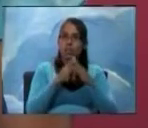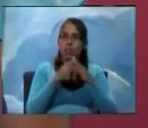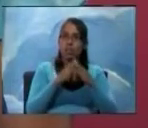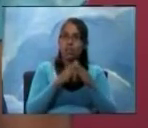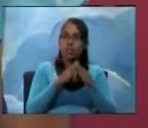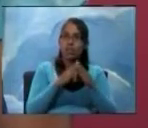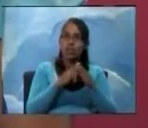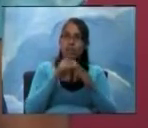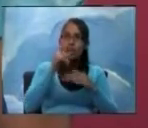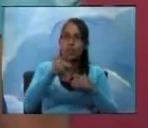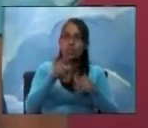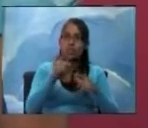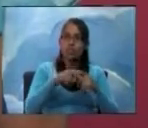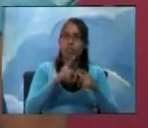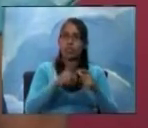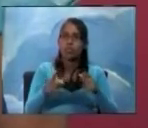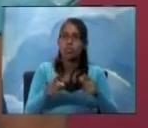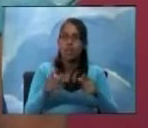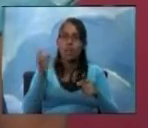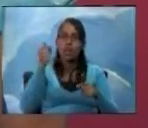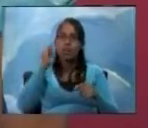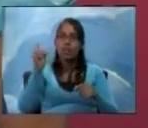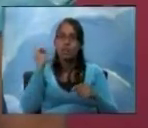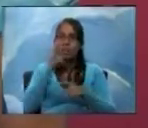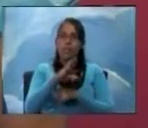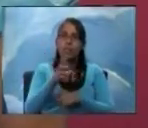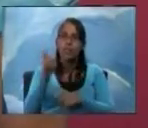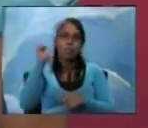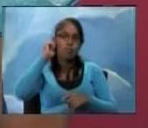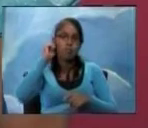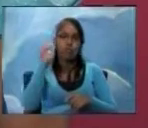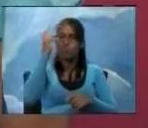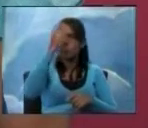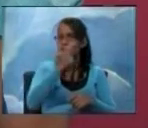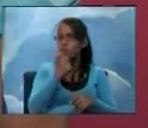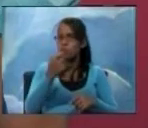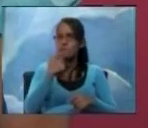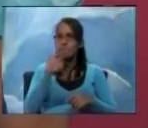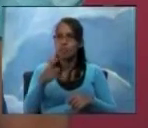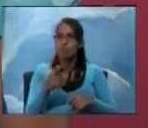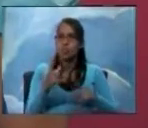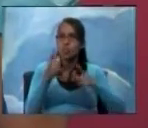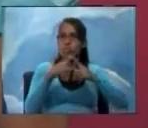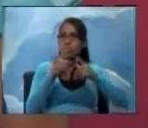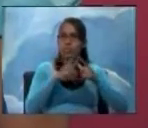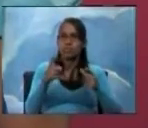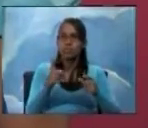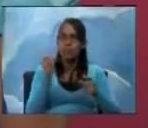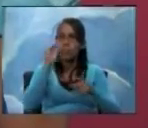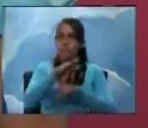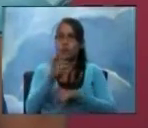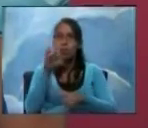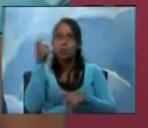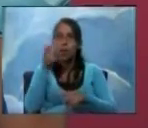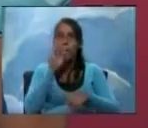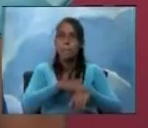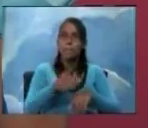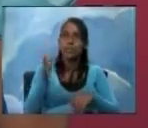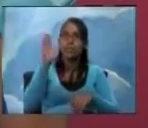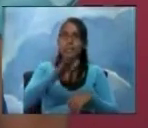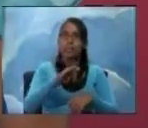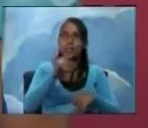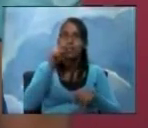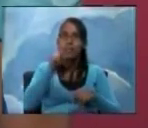Y ahí, pues, el enemigo le mandó una mujer, la vio muy bella, muy bonita, la mandó a buscar. ¿Por qué? Porque estaba